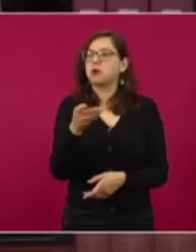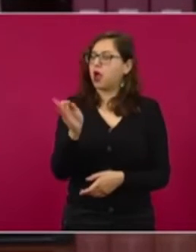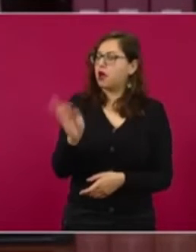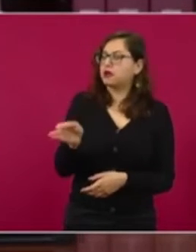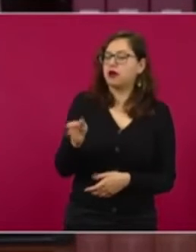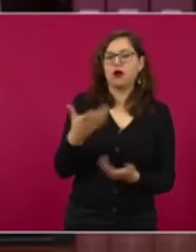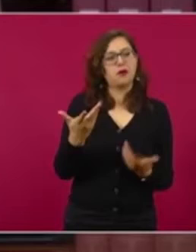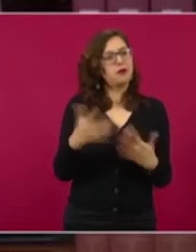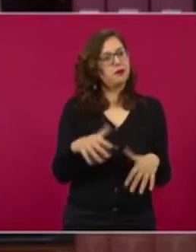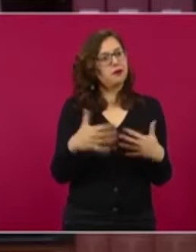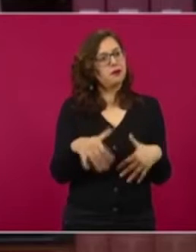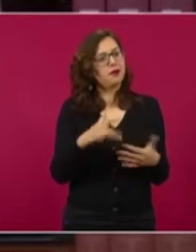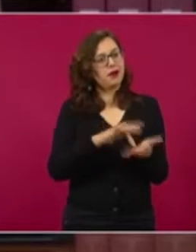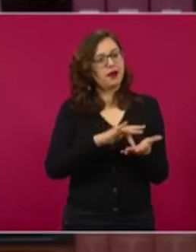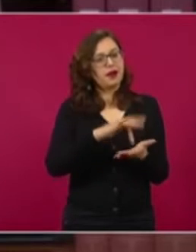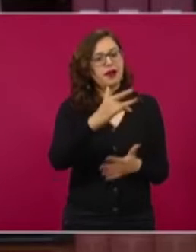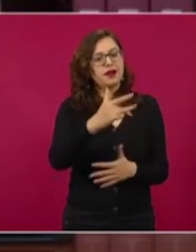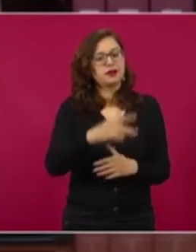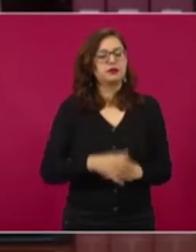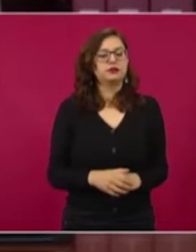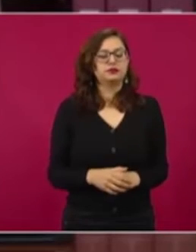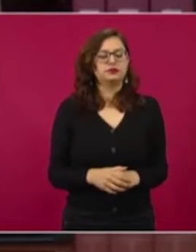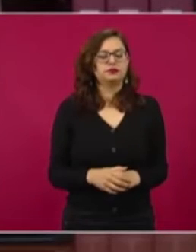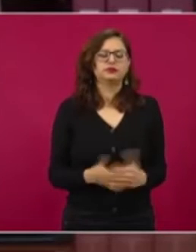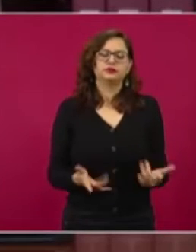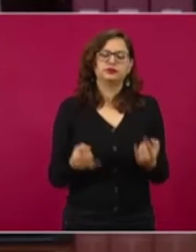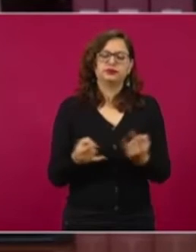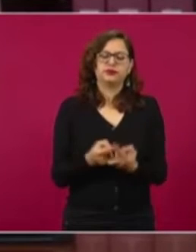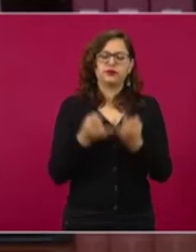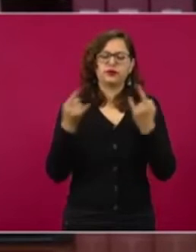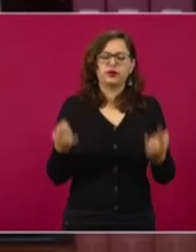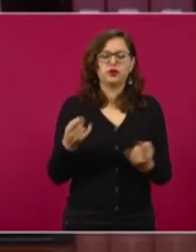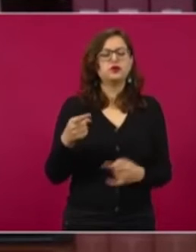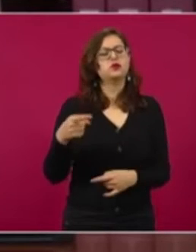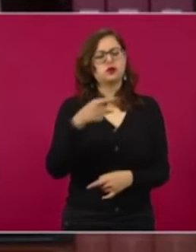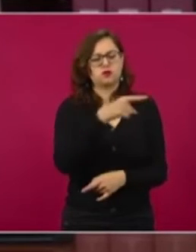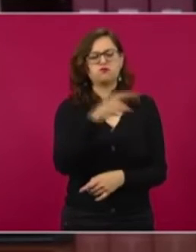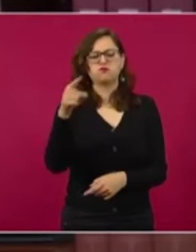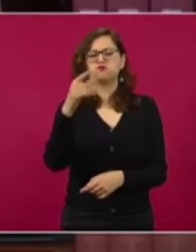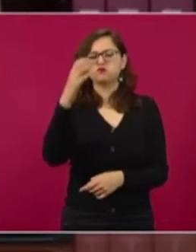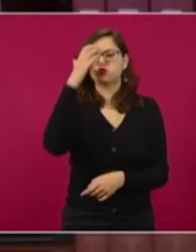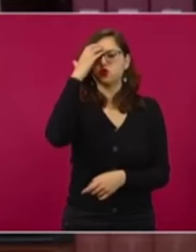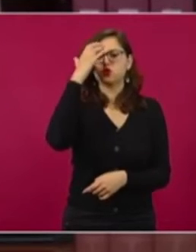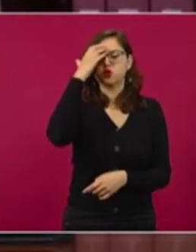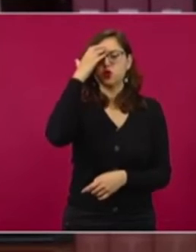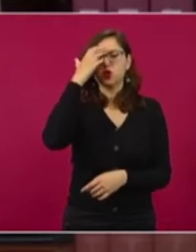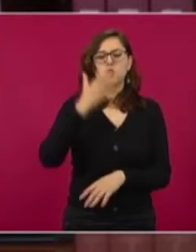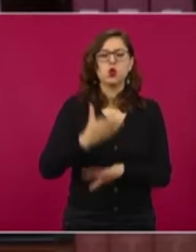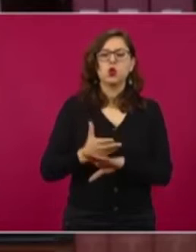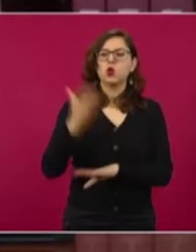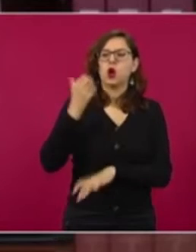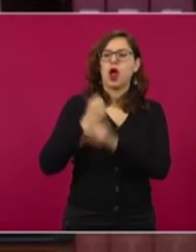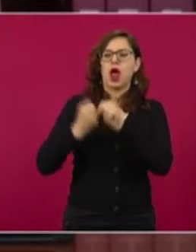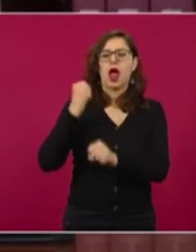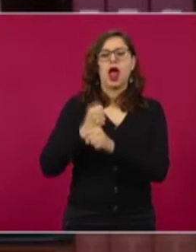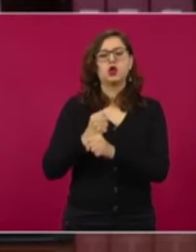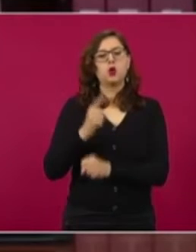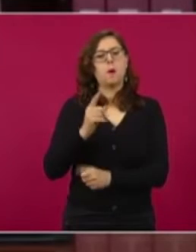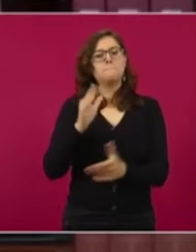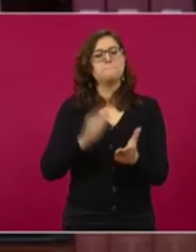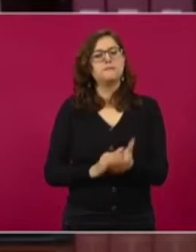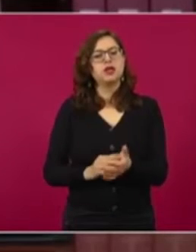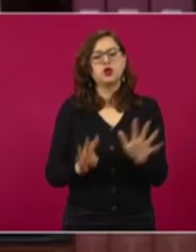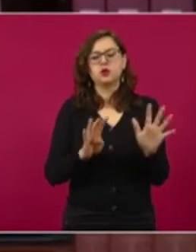La historia seguramente ustedes la conocen. La refinería se construyó en